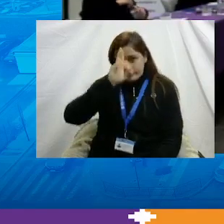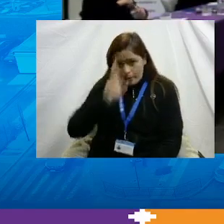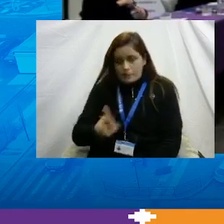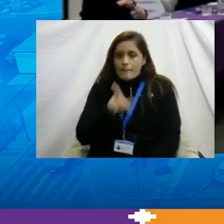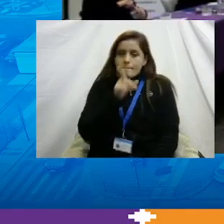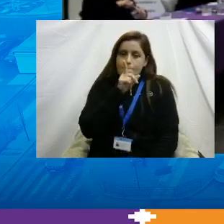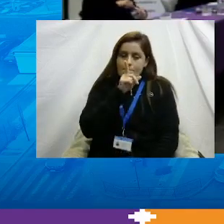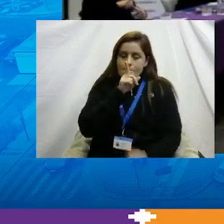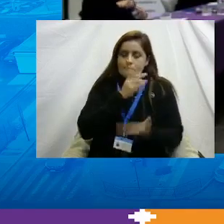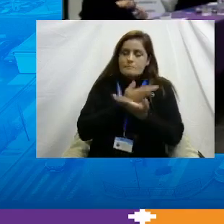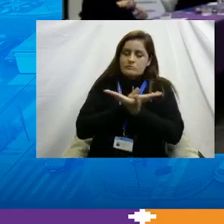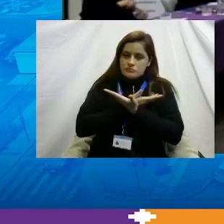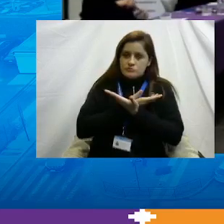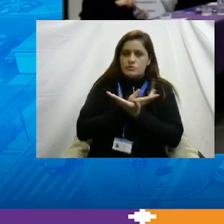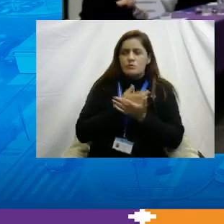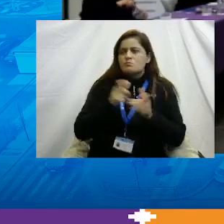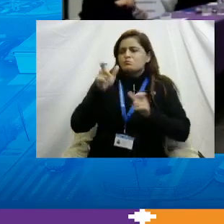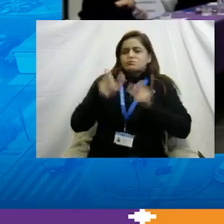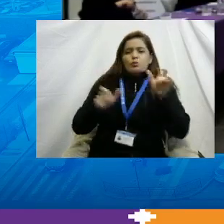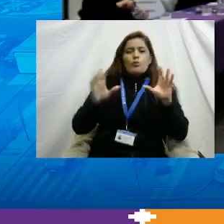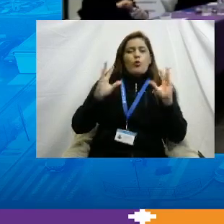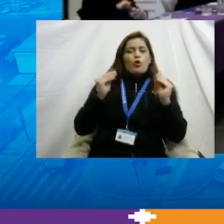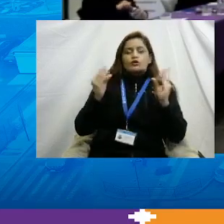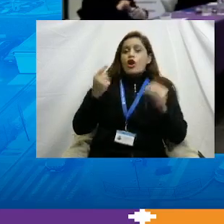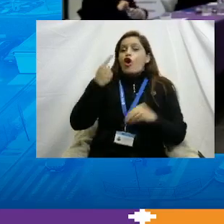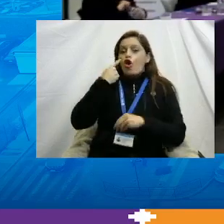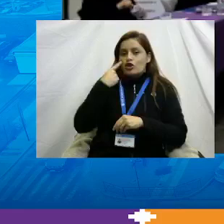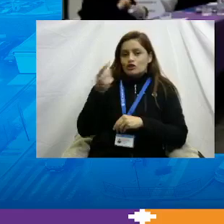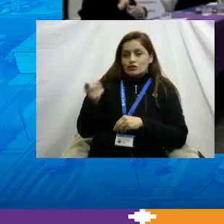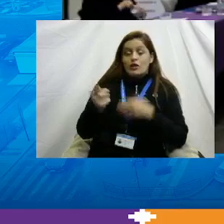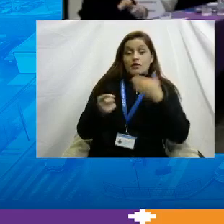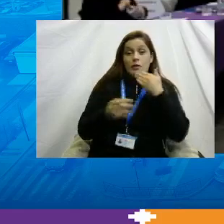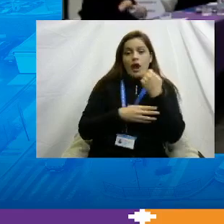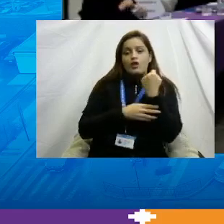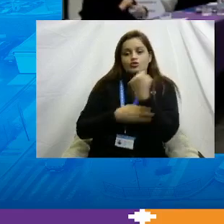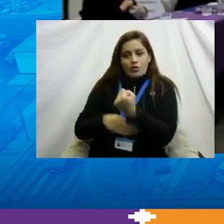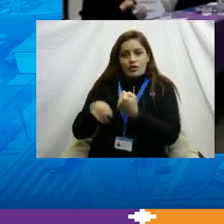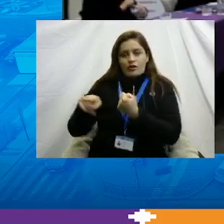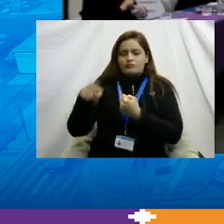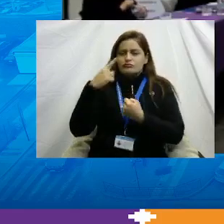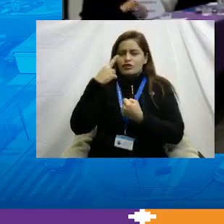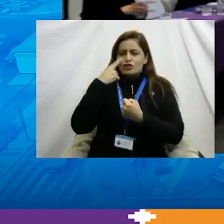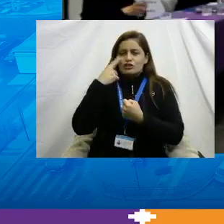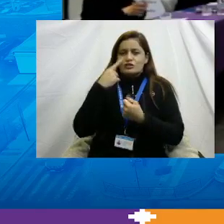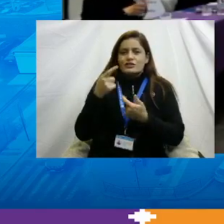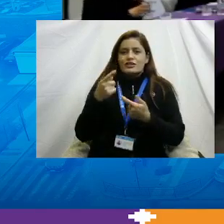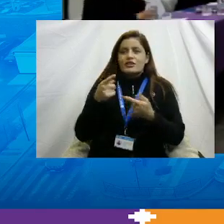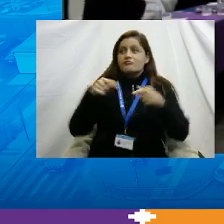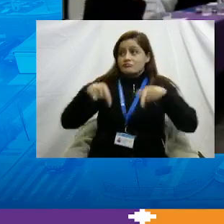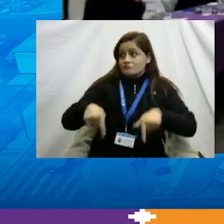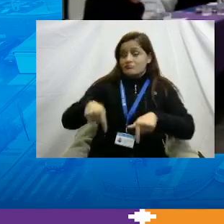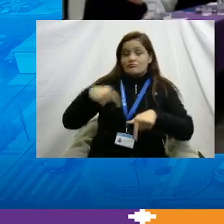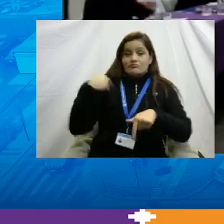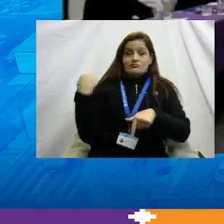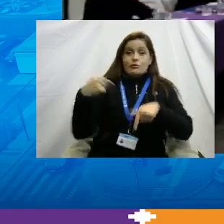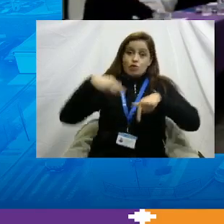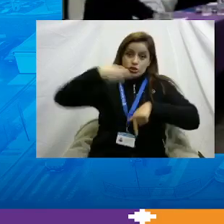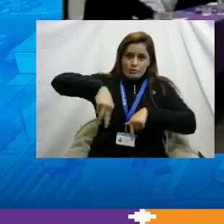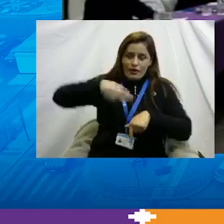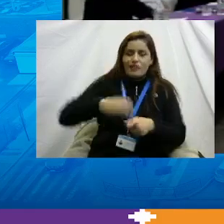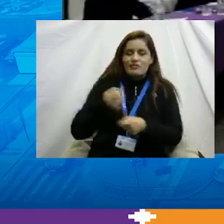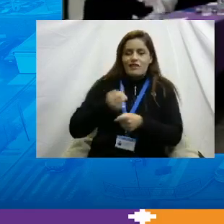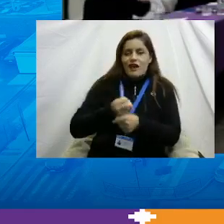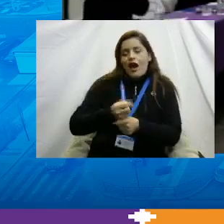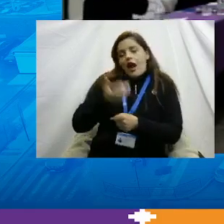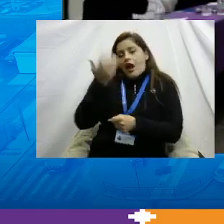Martínez. Mucha gente lo conocía, mucha gente cooperó, trabajaron estrechamente, entiendo también con ustedes, con esta administración, y desde